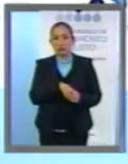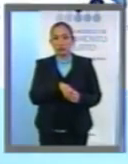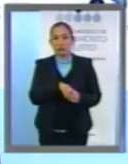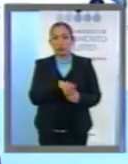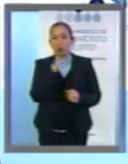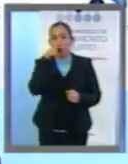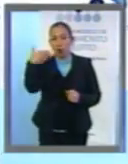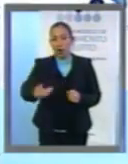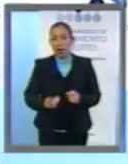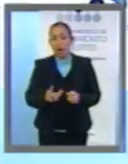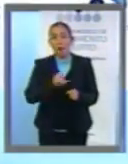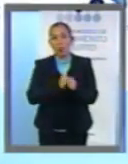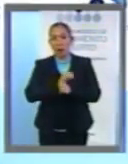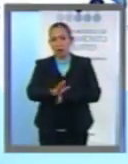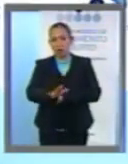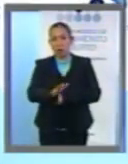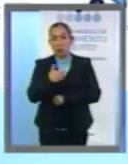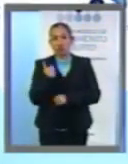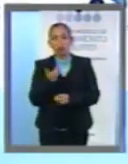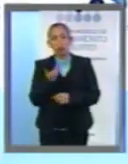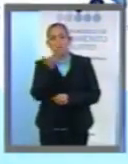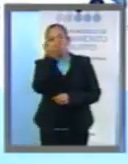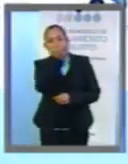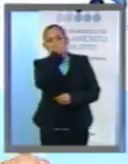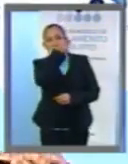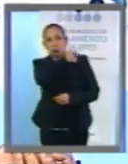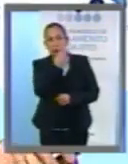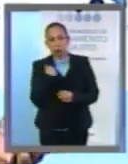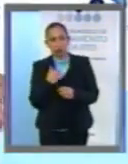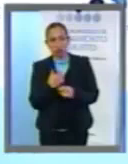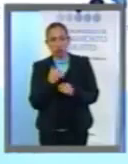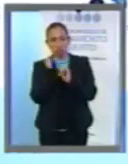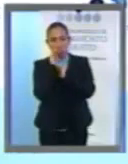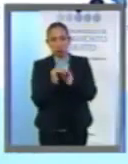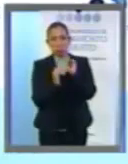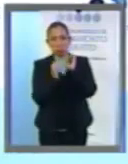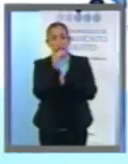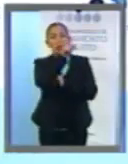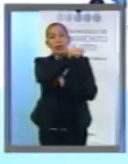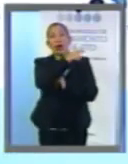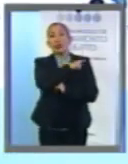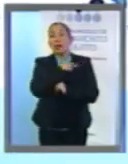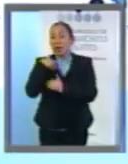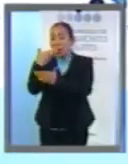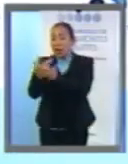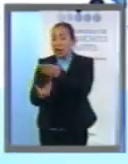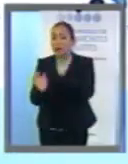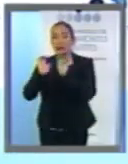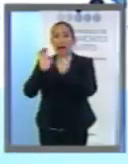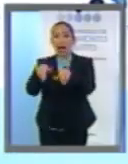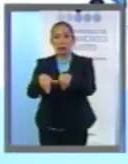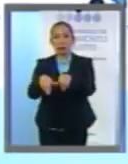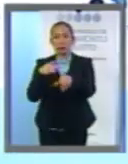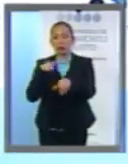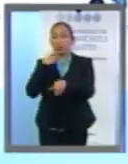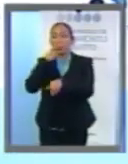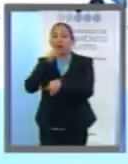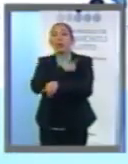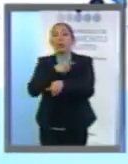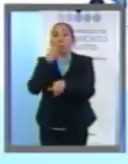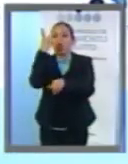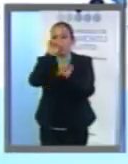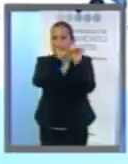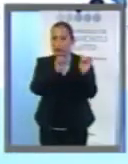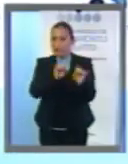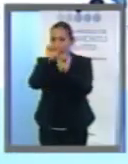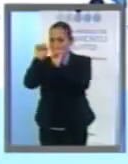una solicitud de información hacia nuestra Auditoría Superior. Dice que se tiene que registrar. Yo le mencionaría que tenemos dos